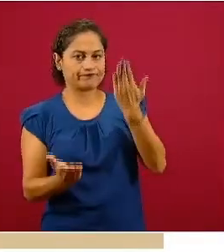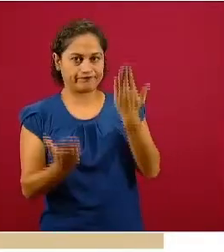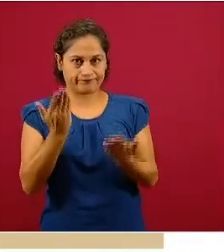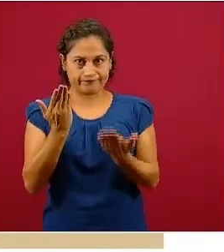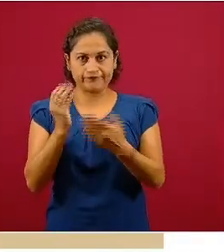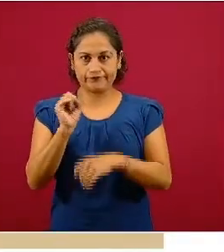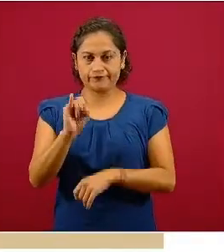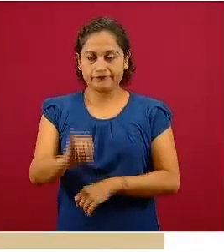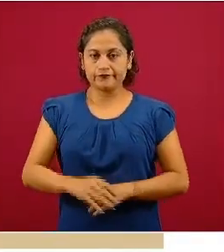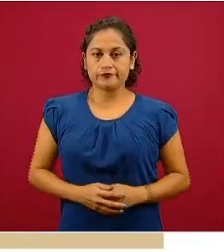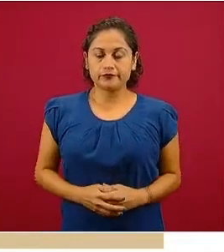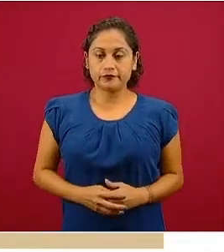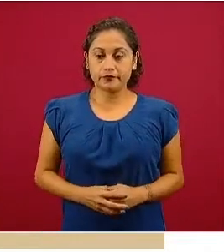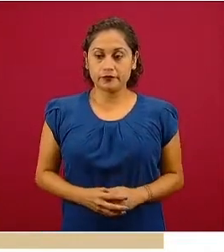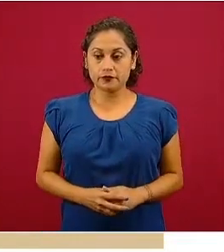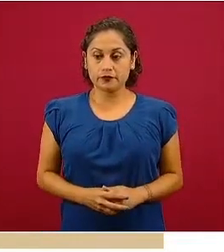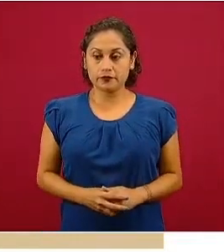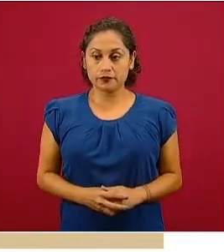siguiente.